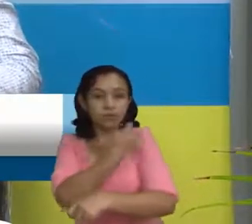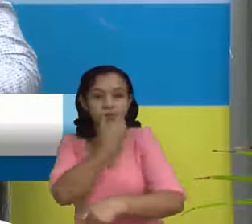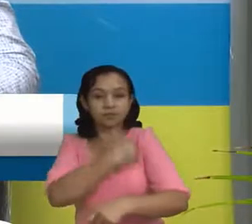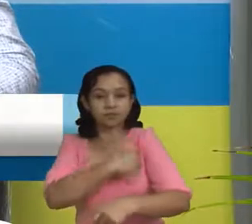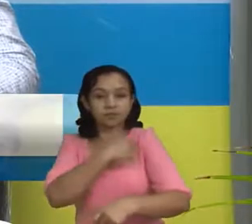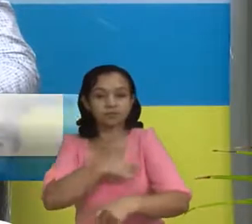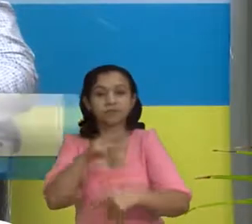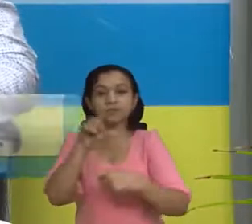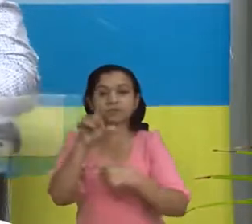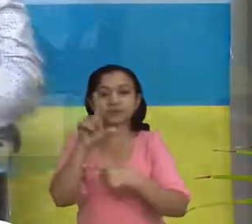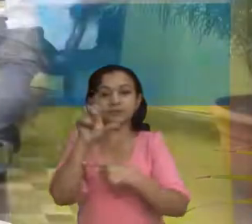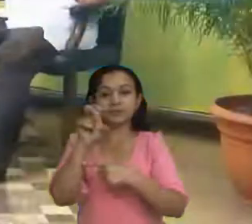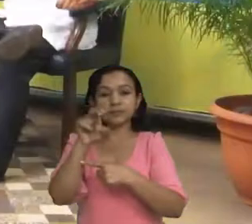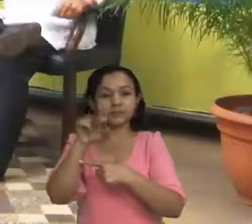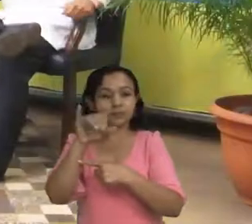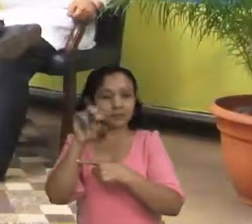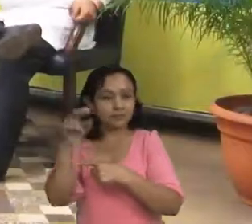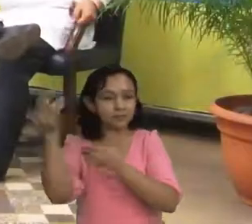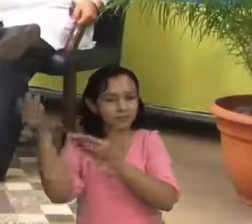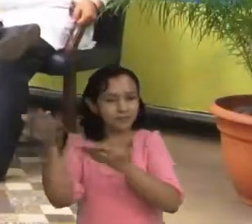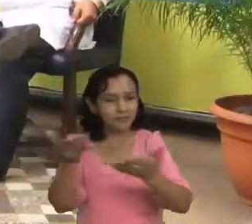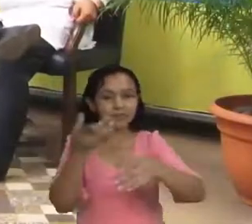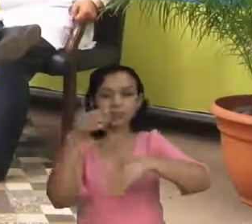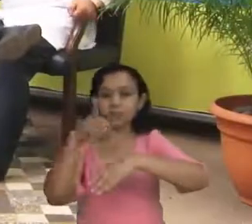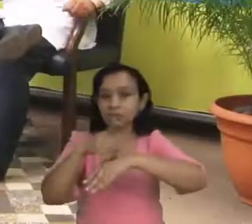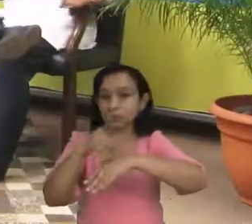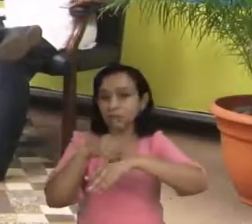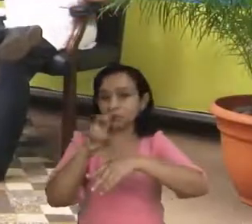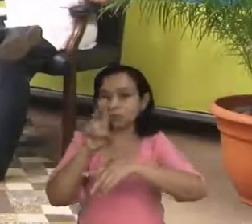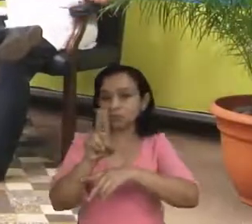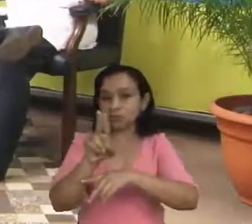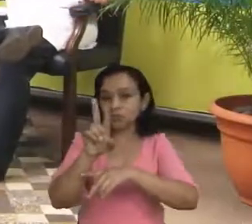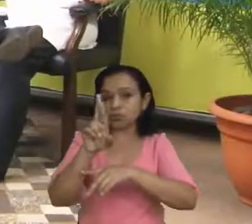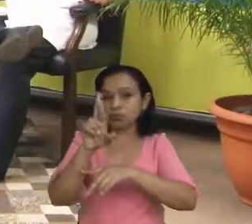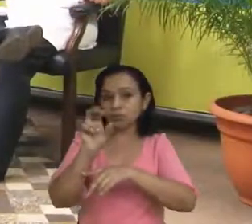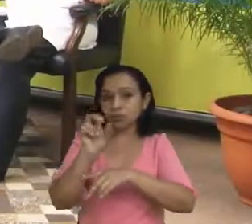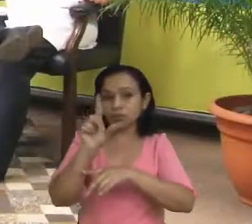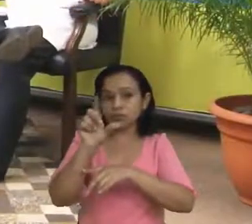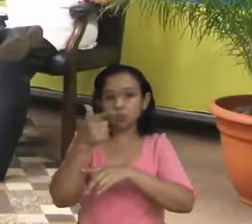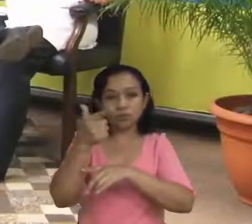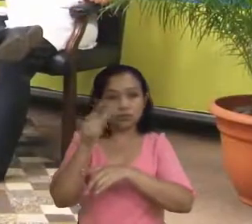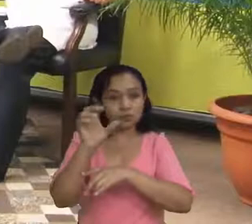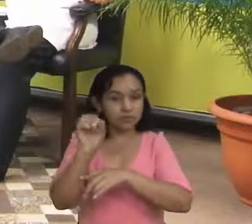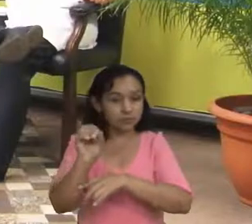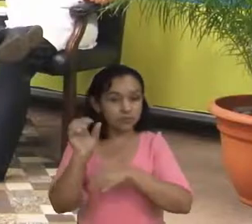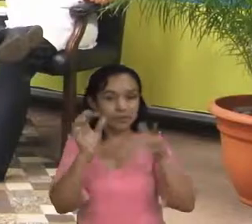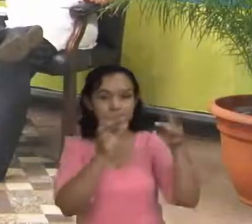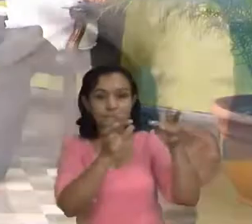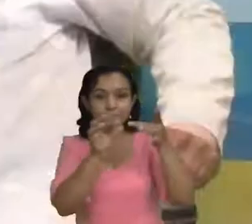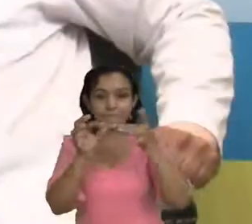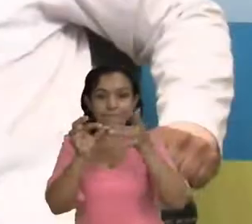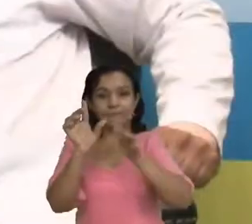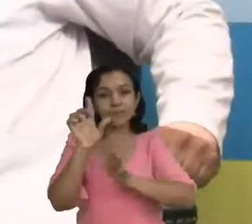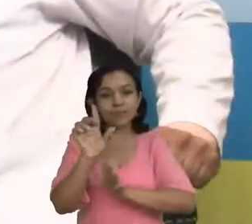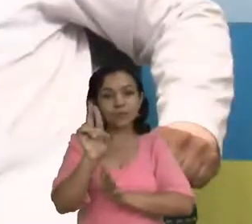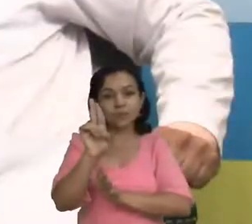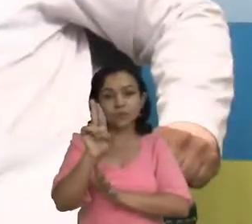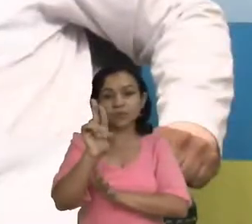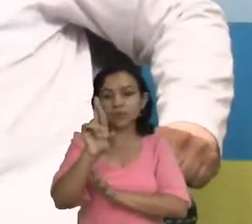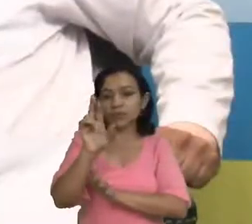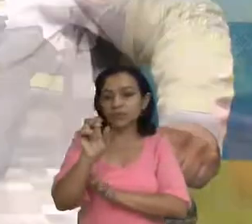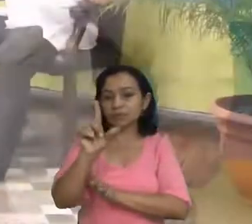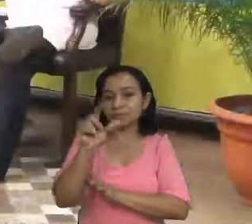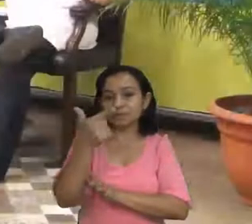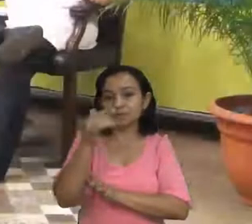Antonio Lenín Fonseca. Bienvenido, doctor, urólogo, especialista en urología. Gracias. Doctor,